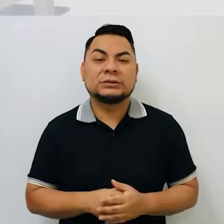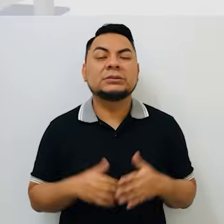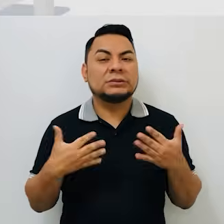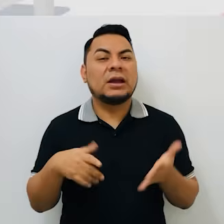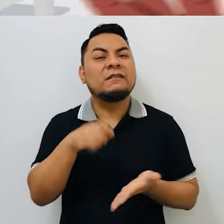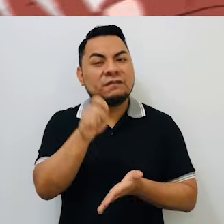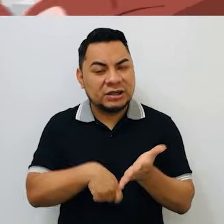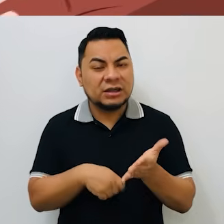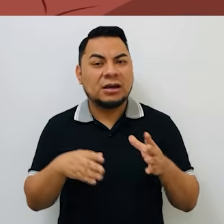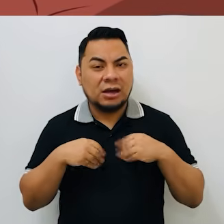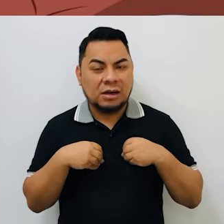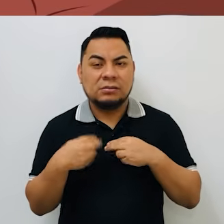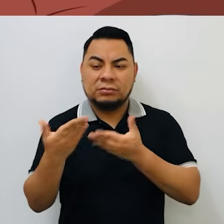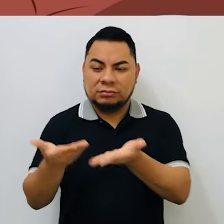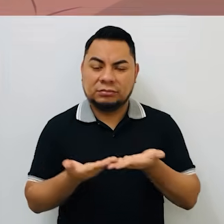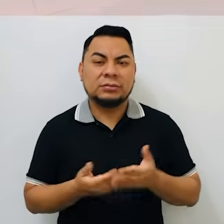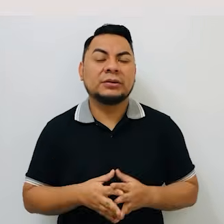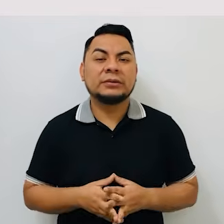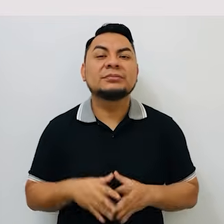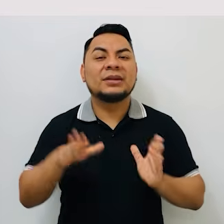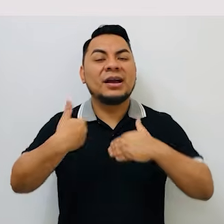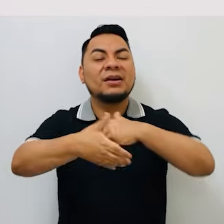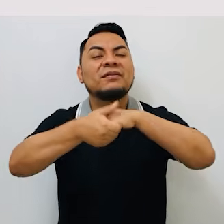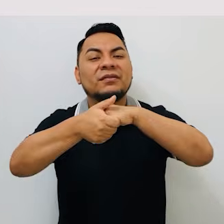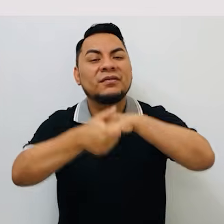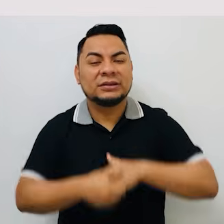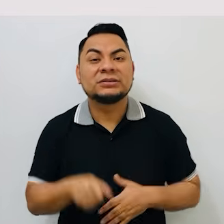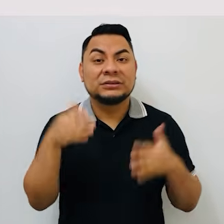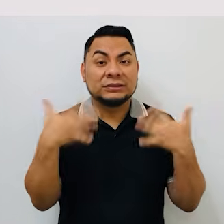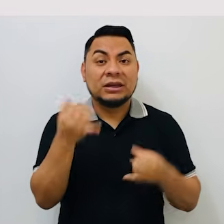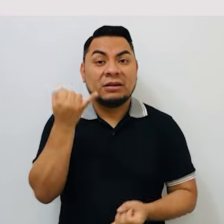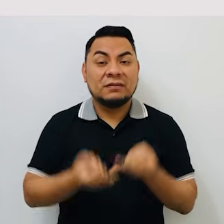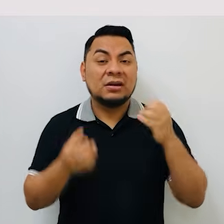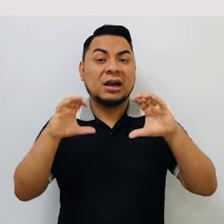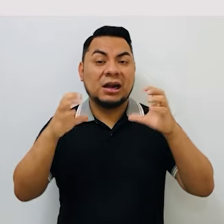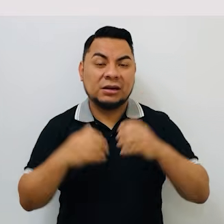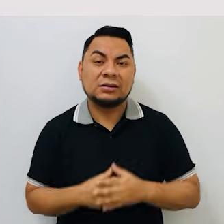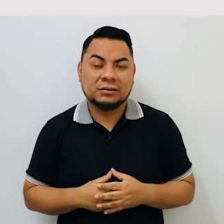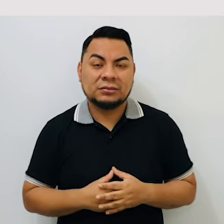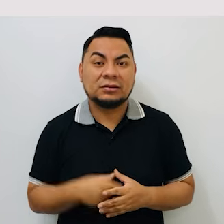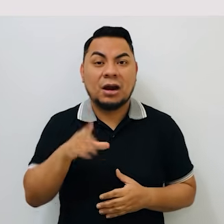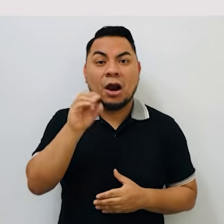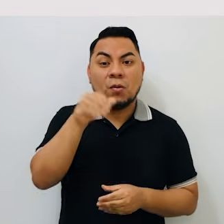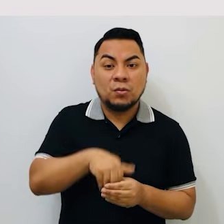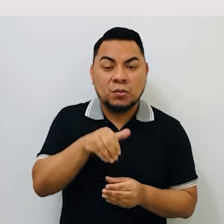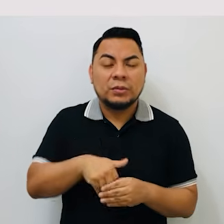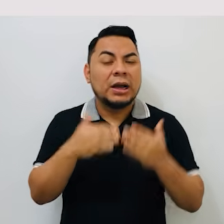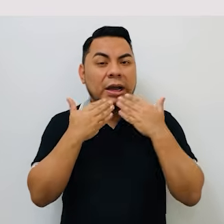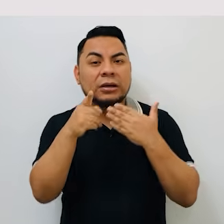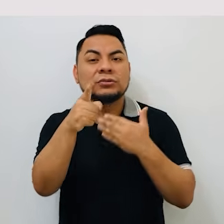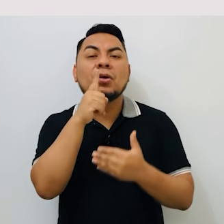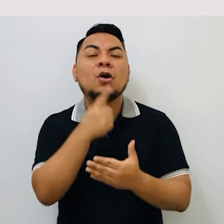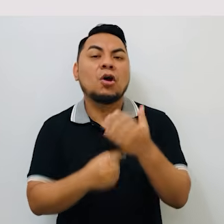presidente de mesa firma y recibe el cargo de entrega. ¡Felicitaciones! Ya finalizaste el curso. La